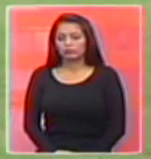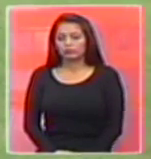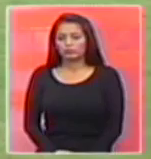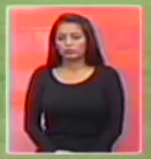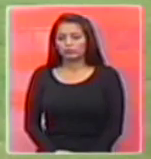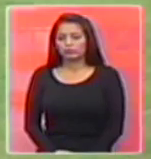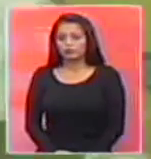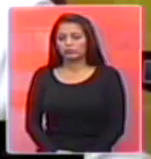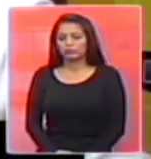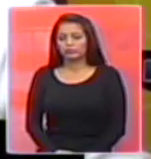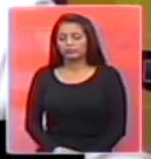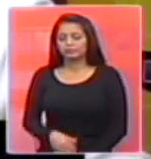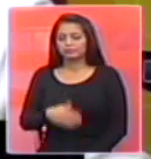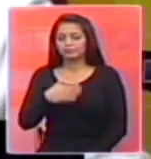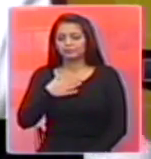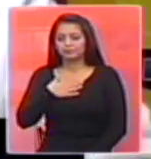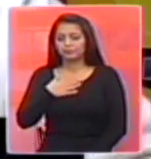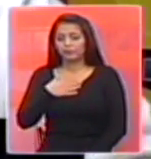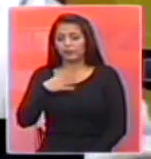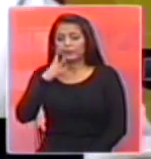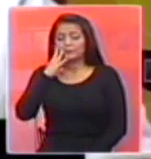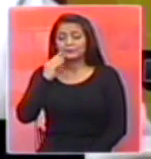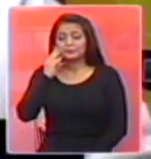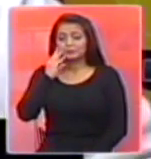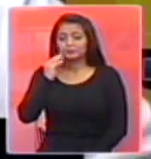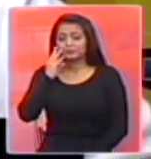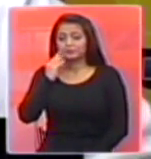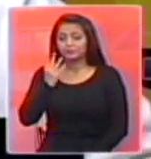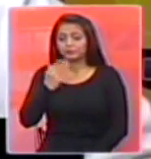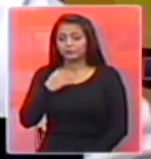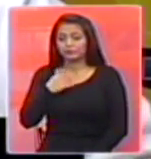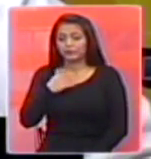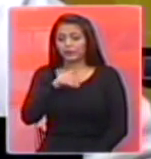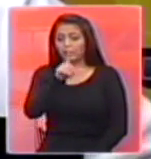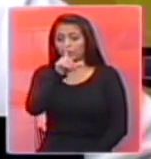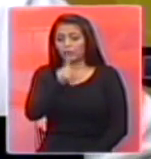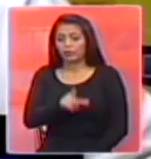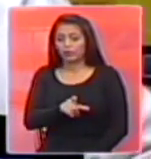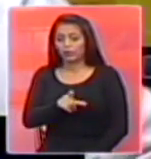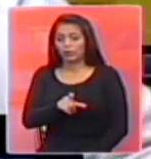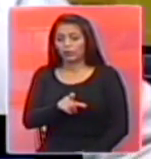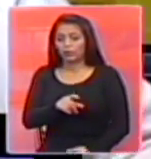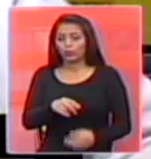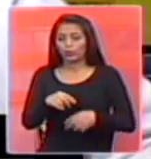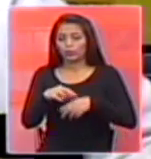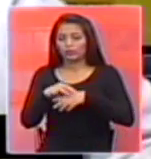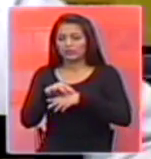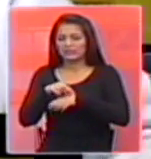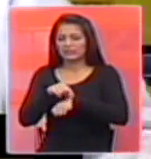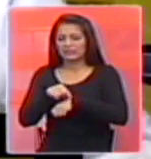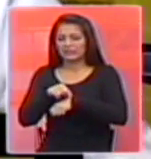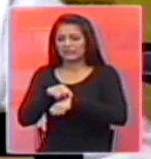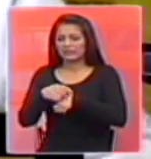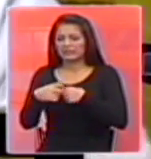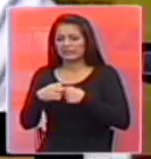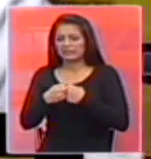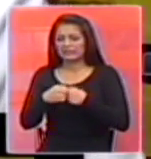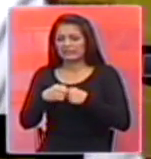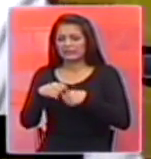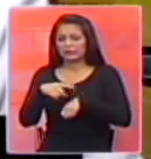Mi experiencia, ya que al ser un trauma de partes blandas, este trauma de partes blandas es bastante